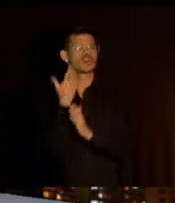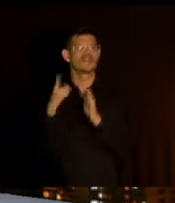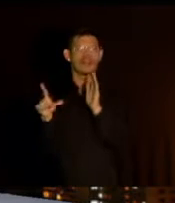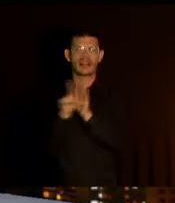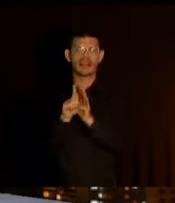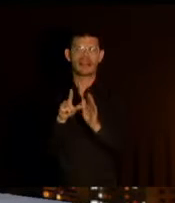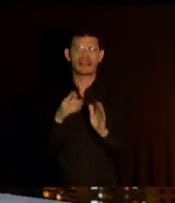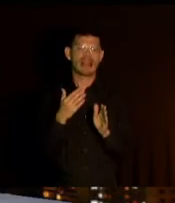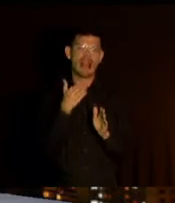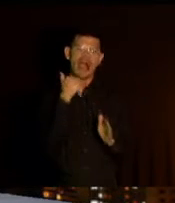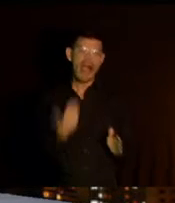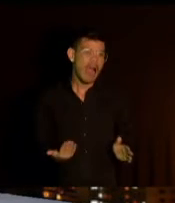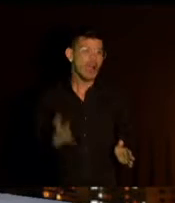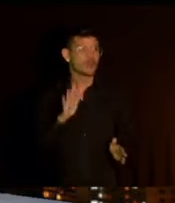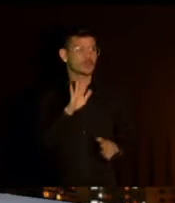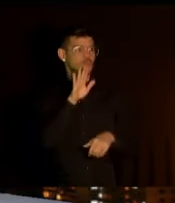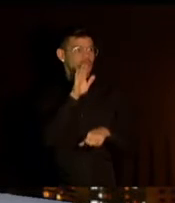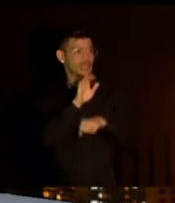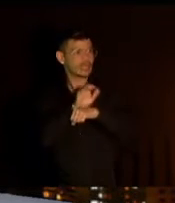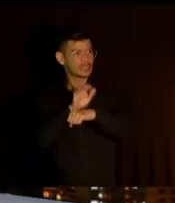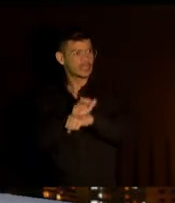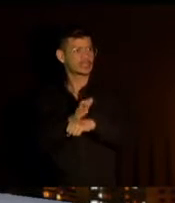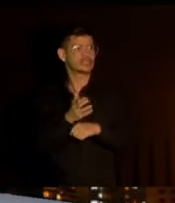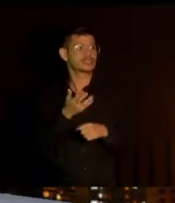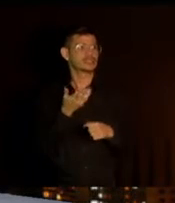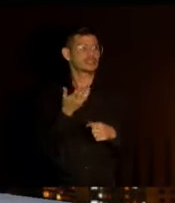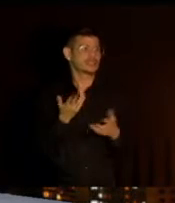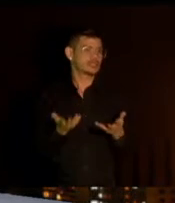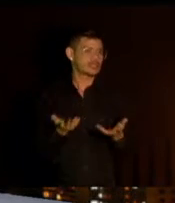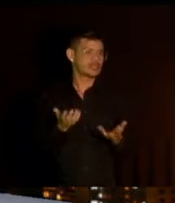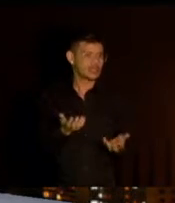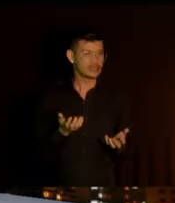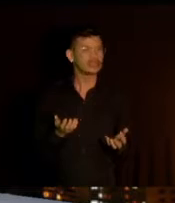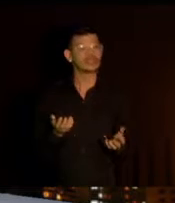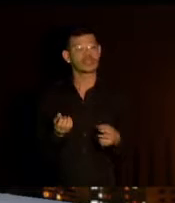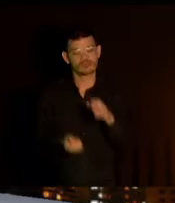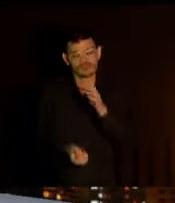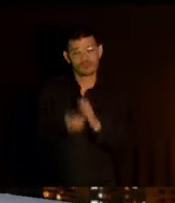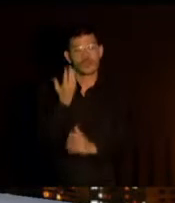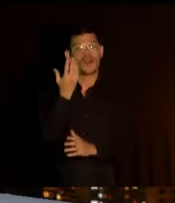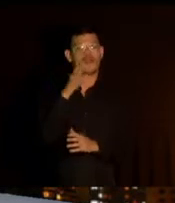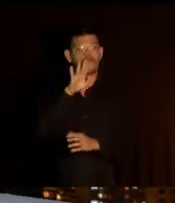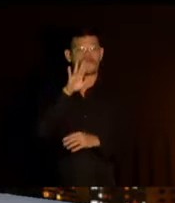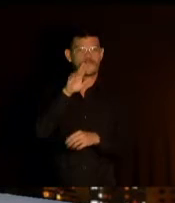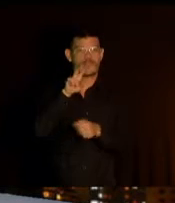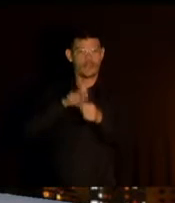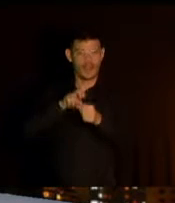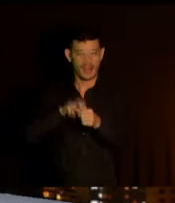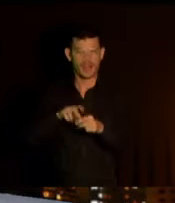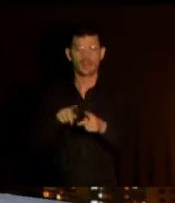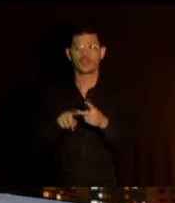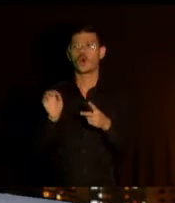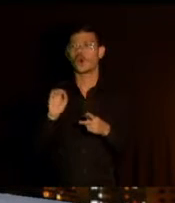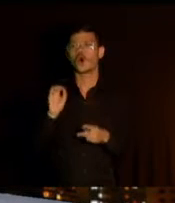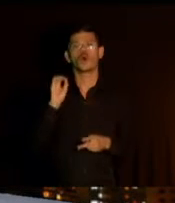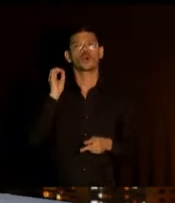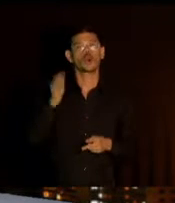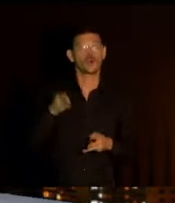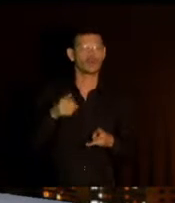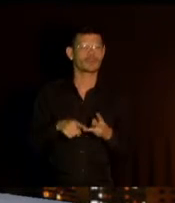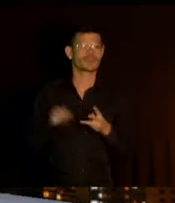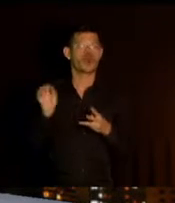entidad regional quiere conformar una nueva federación, un nuevo club, una nueva liga?